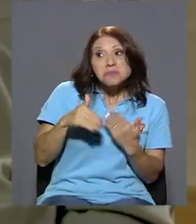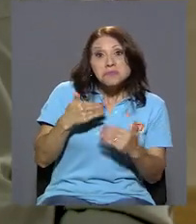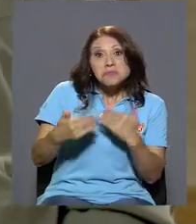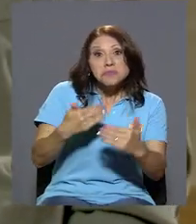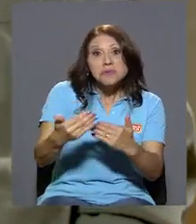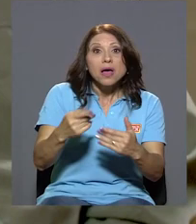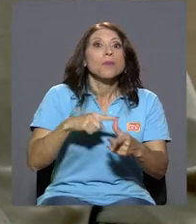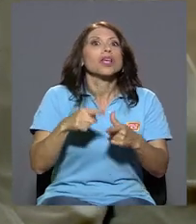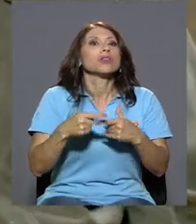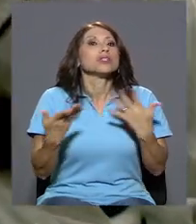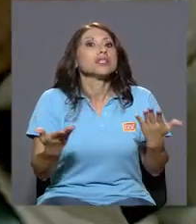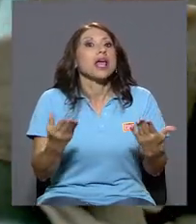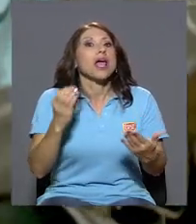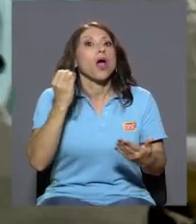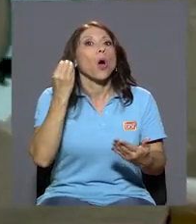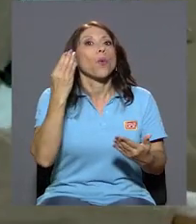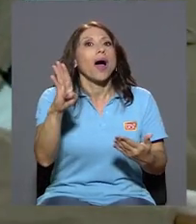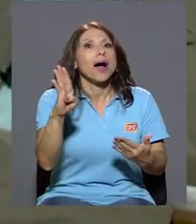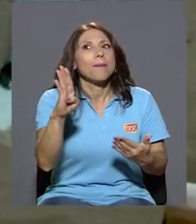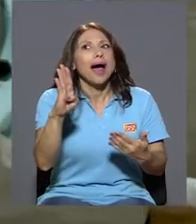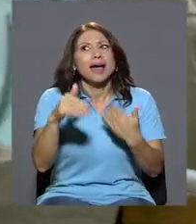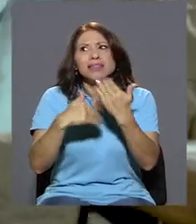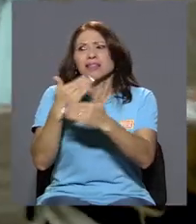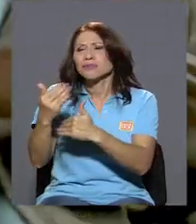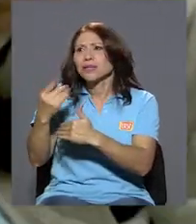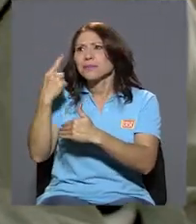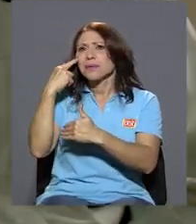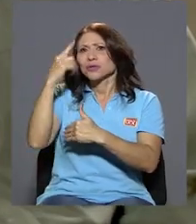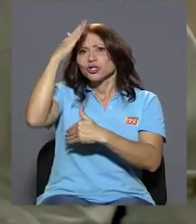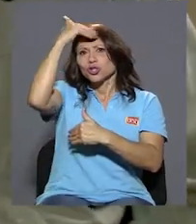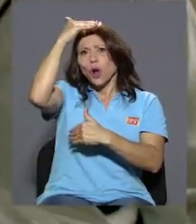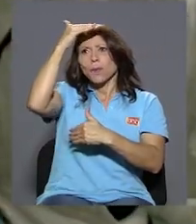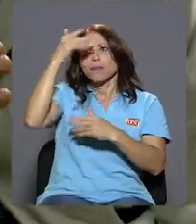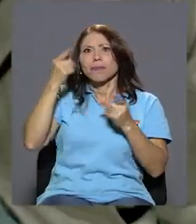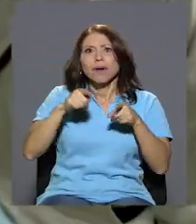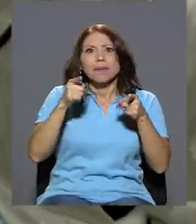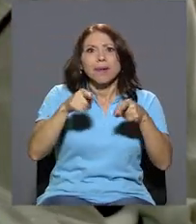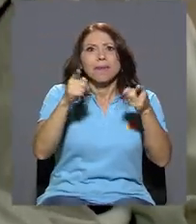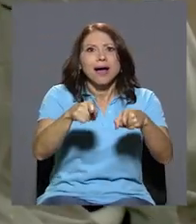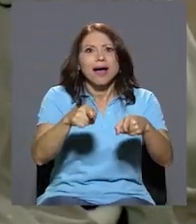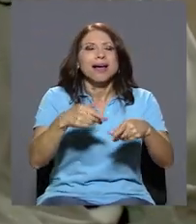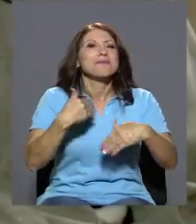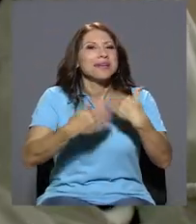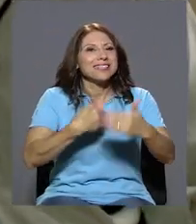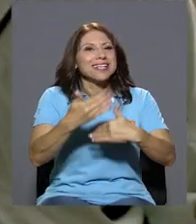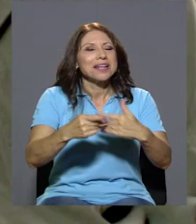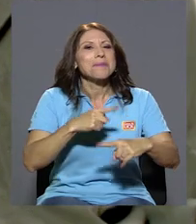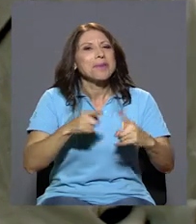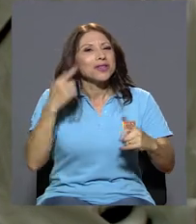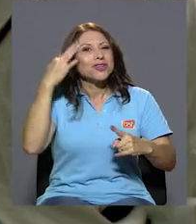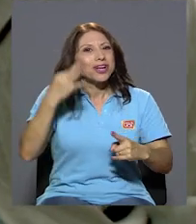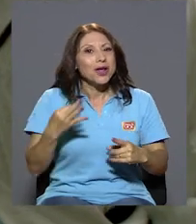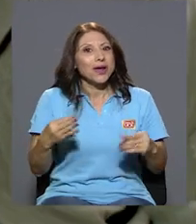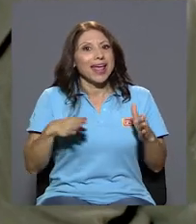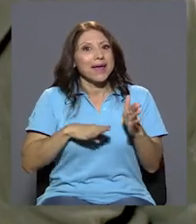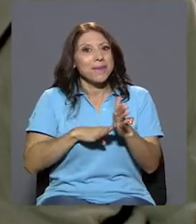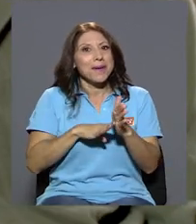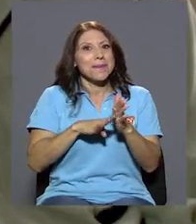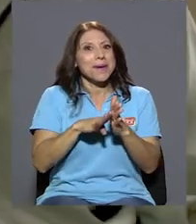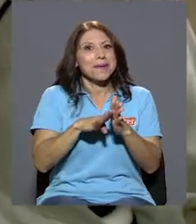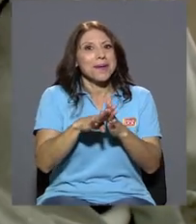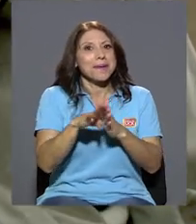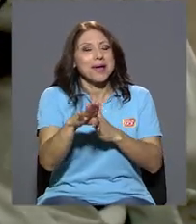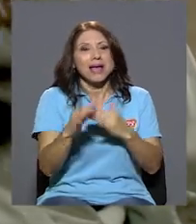obama y entonces la reacción es un cromo y yo sé que eso va a seguir pasando pero creo que cada vez estamos más